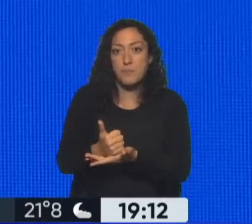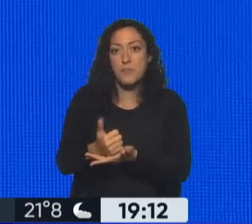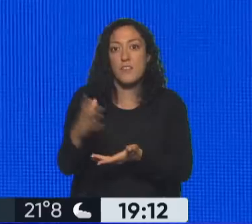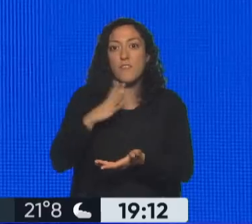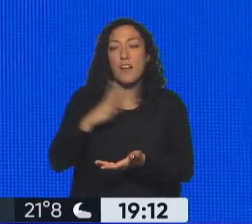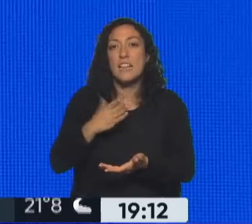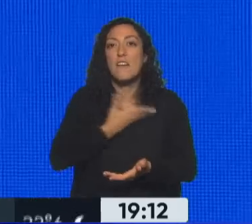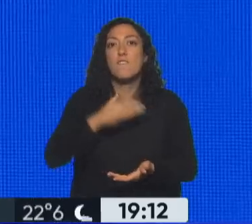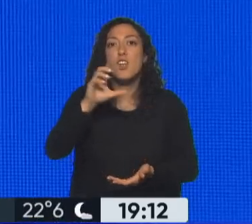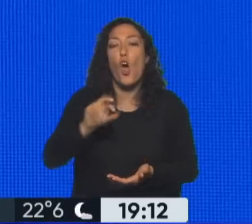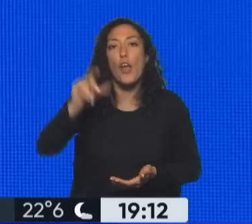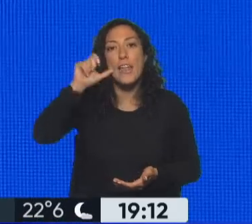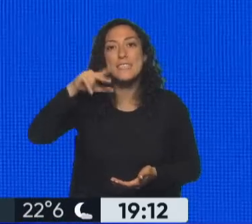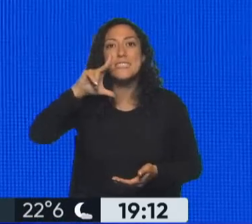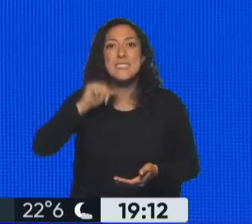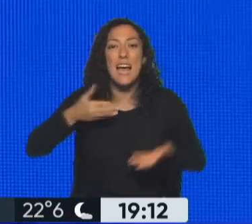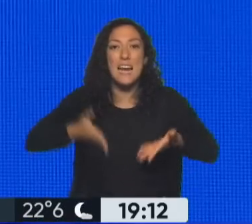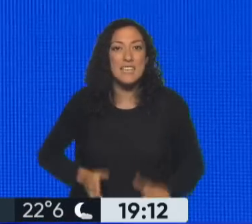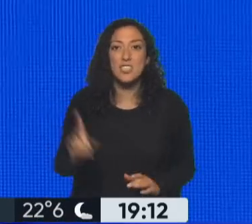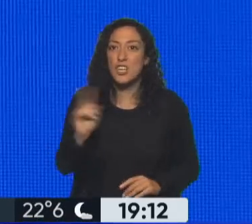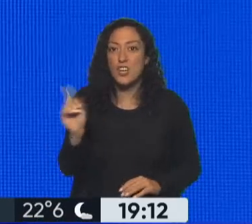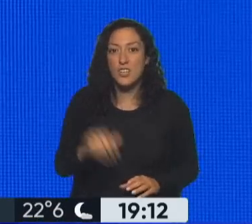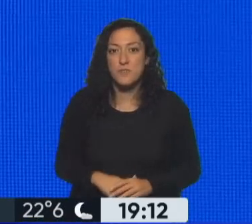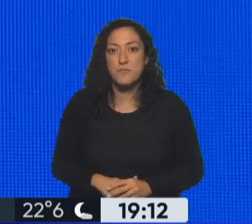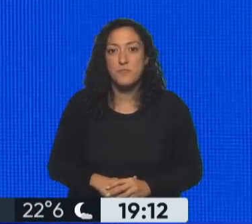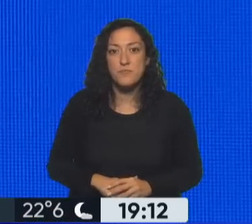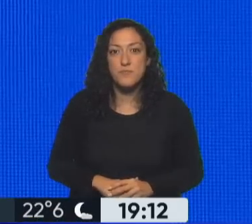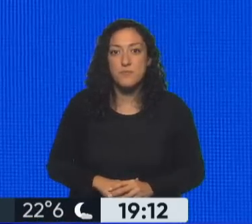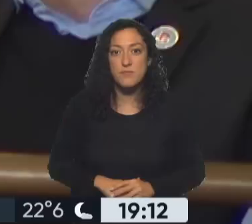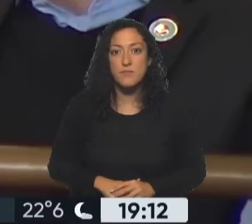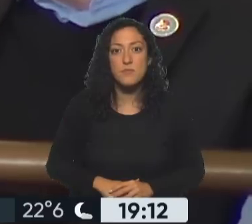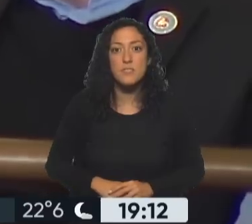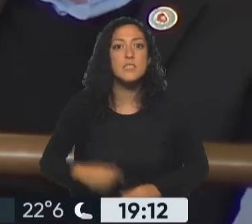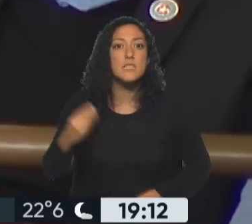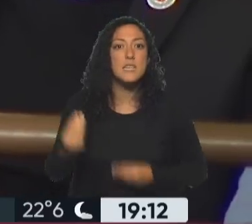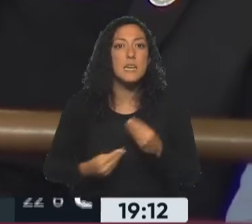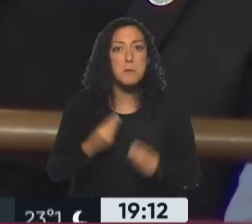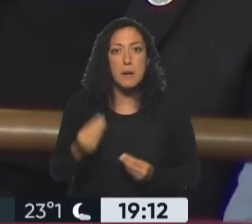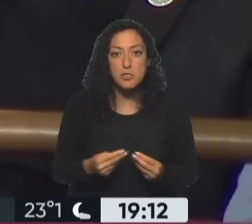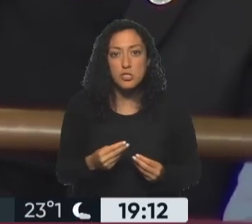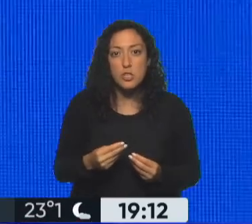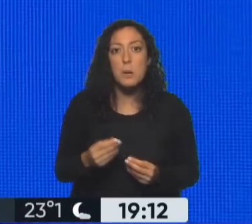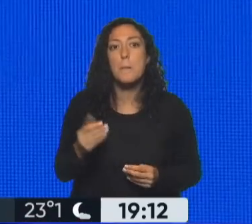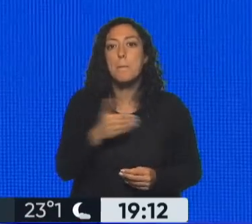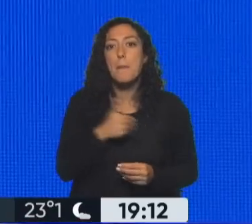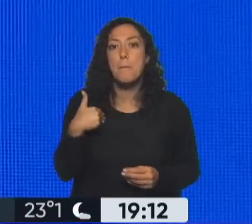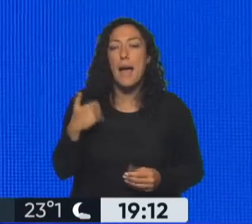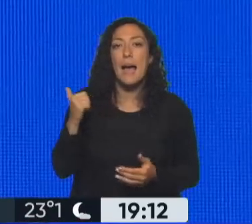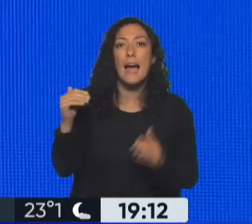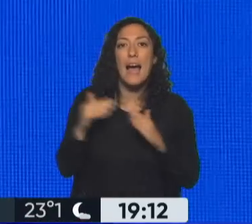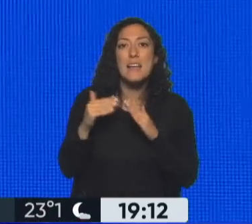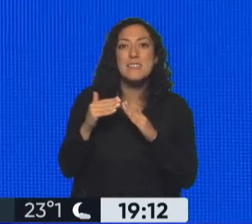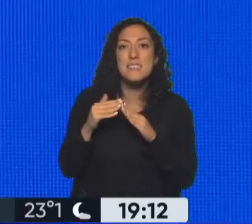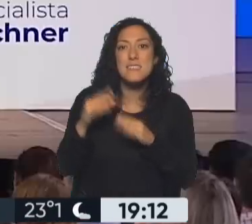Florencia. Miren lo que es la historia. Todavía Florencia no había nacido. ¿Y qué pasó? Estábamos en la casa de mi vieja, en la misma